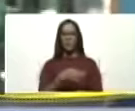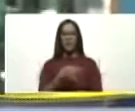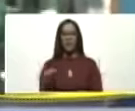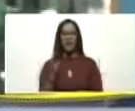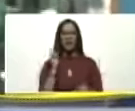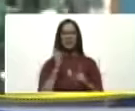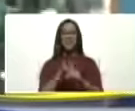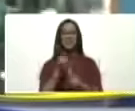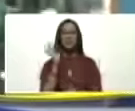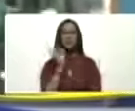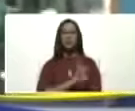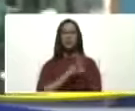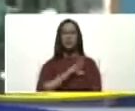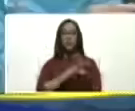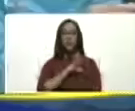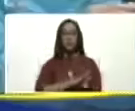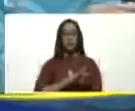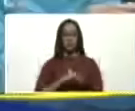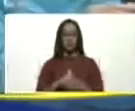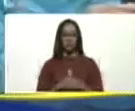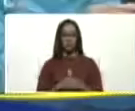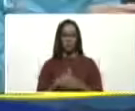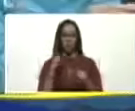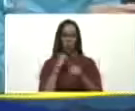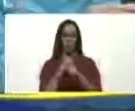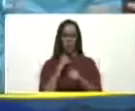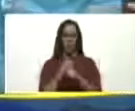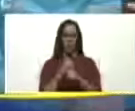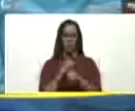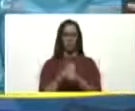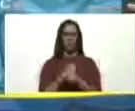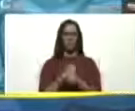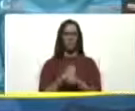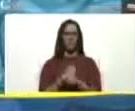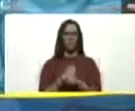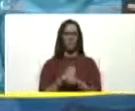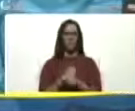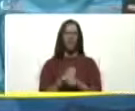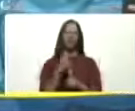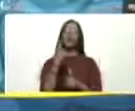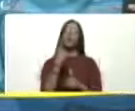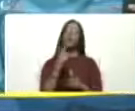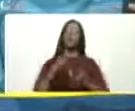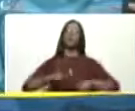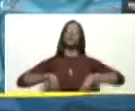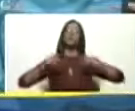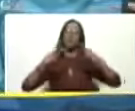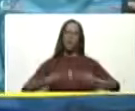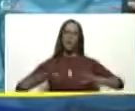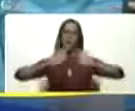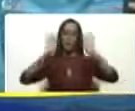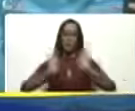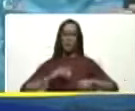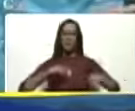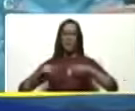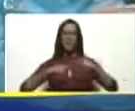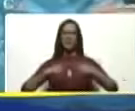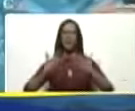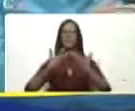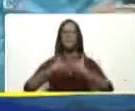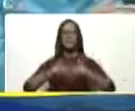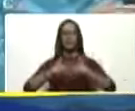el socialismo obrero. Un nuevo modelo de gestión